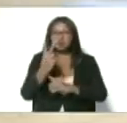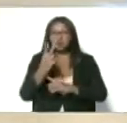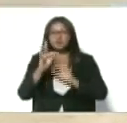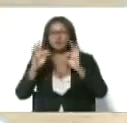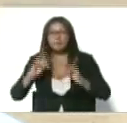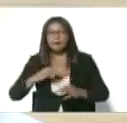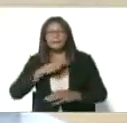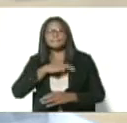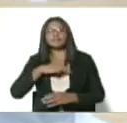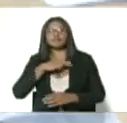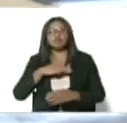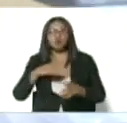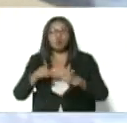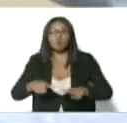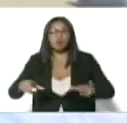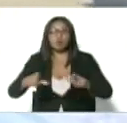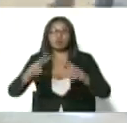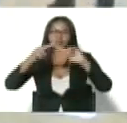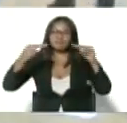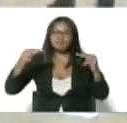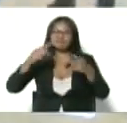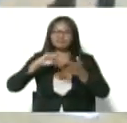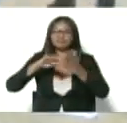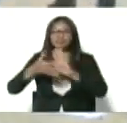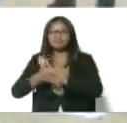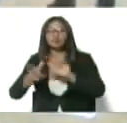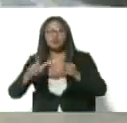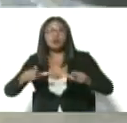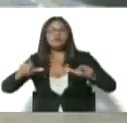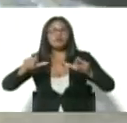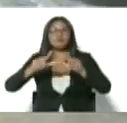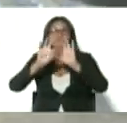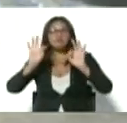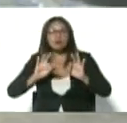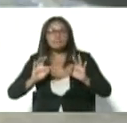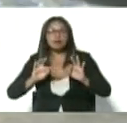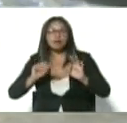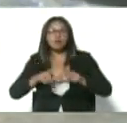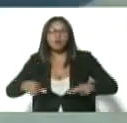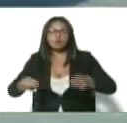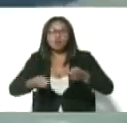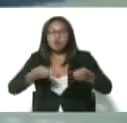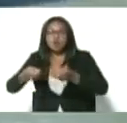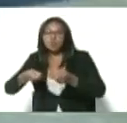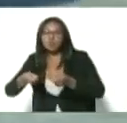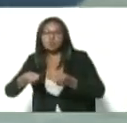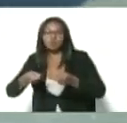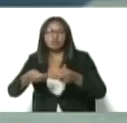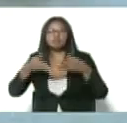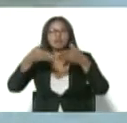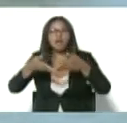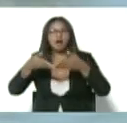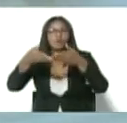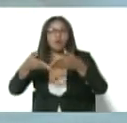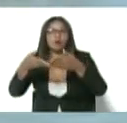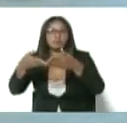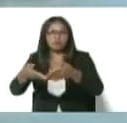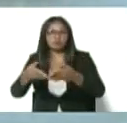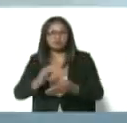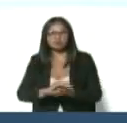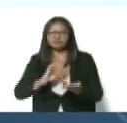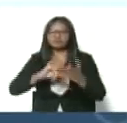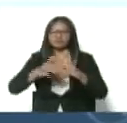misión cuadrante de paz la policía nacional bolivariana de los cuadrantes acuáticos observó